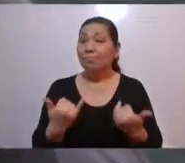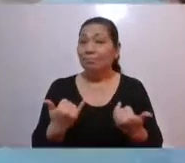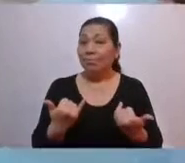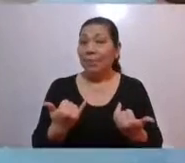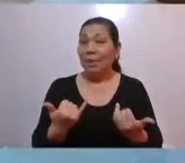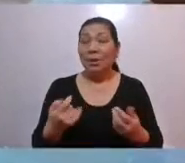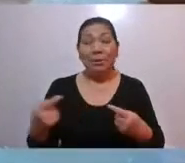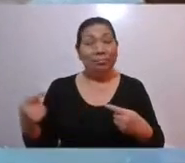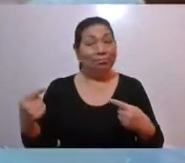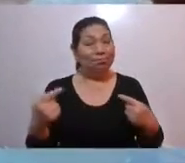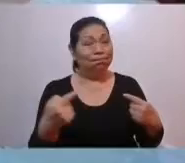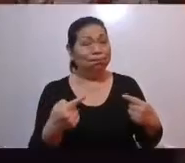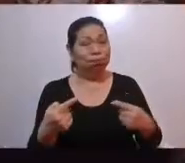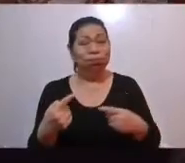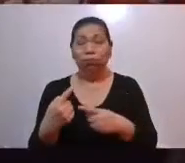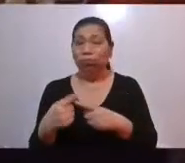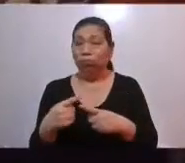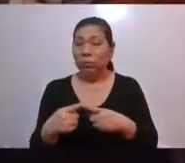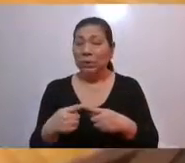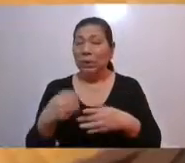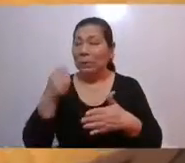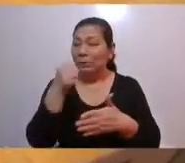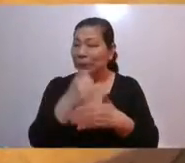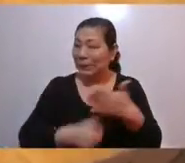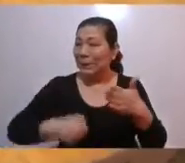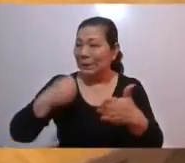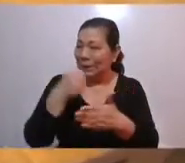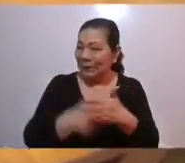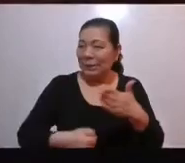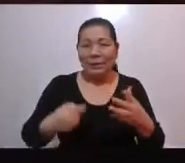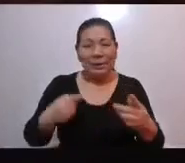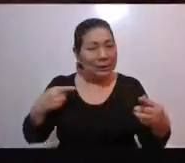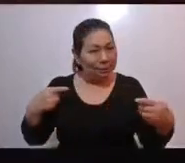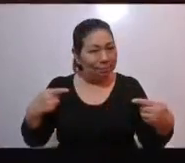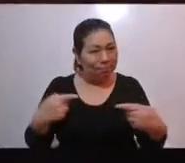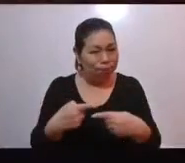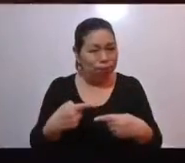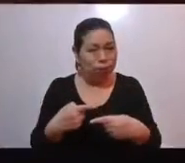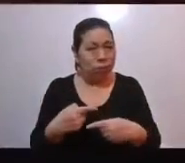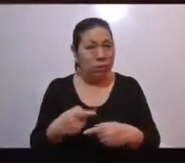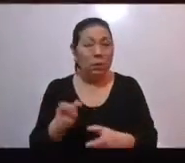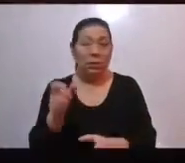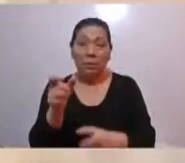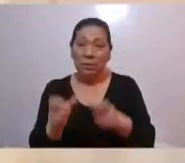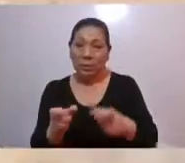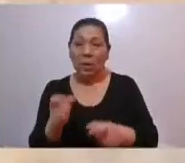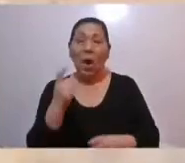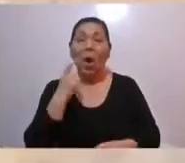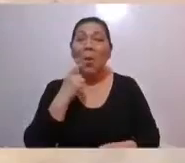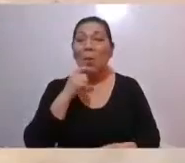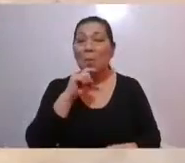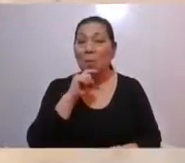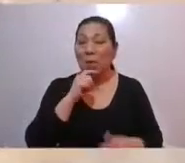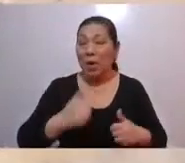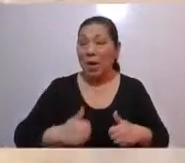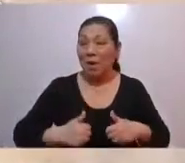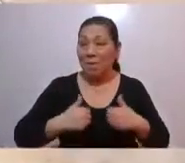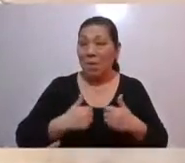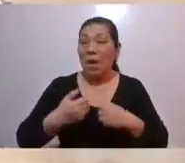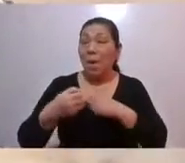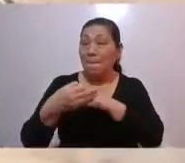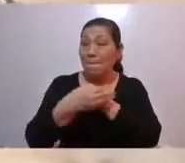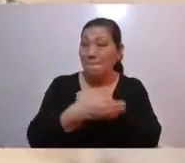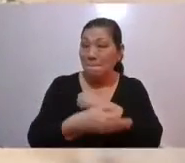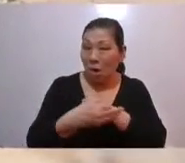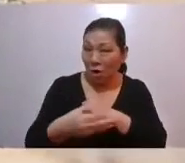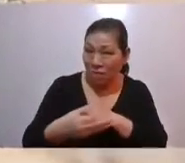ello, pese a la adversidad y a una serie de obstáculos que tienen que afrontar los peruanos y las peruanas que